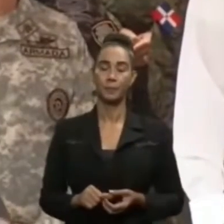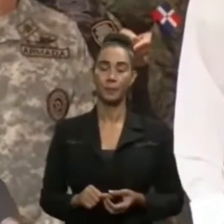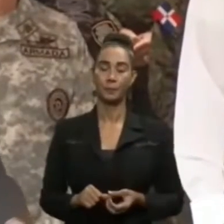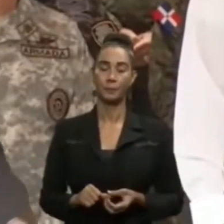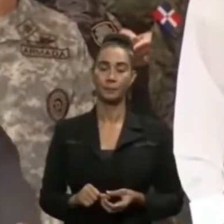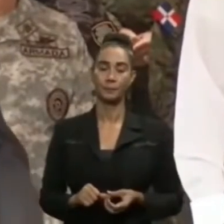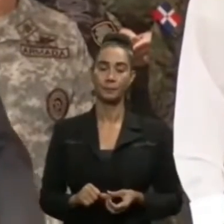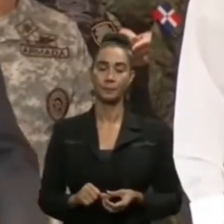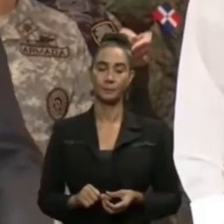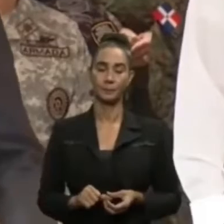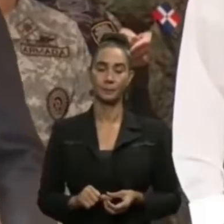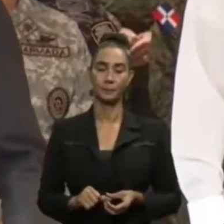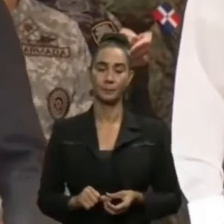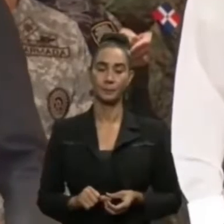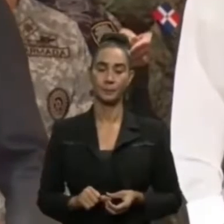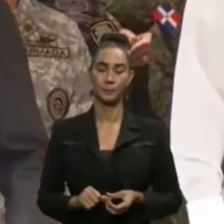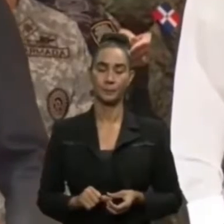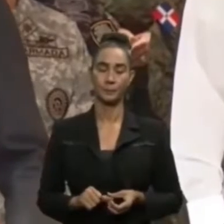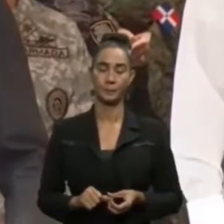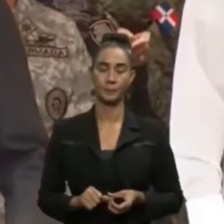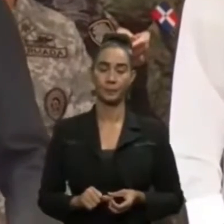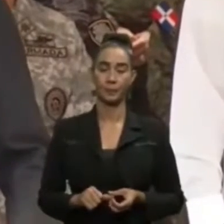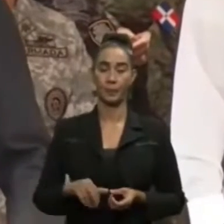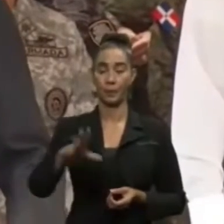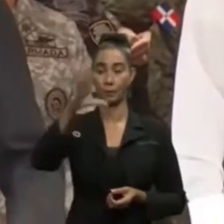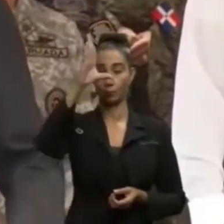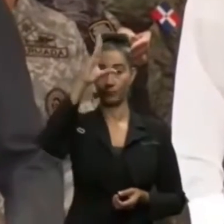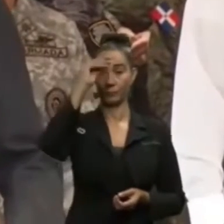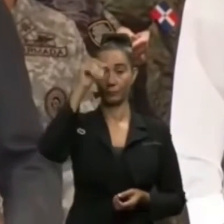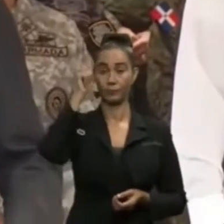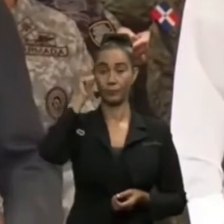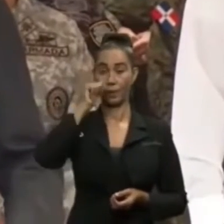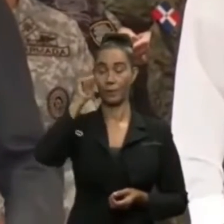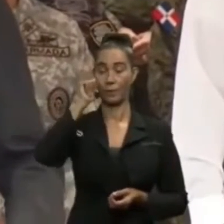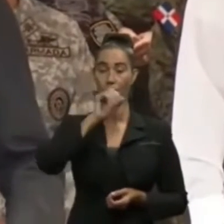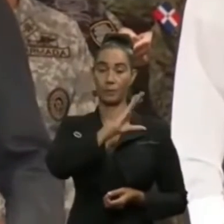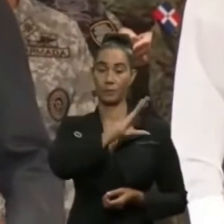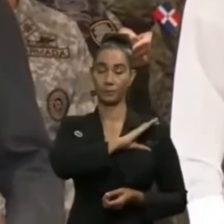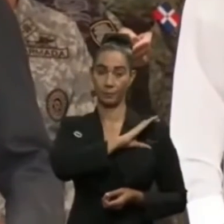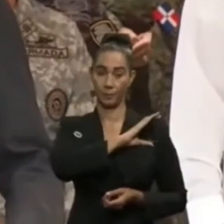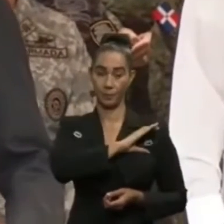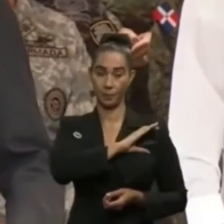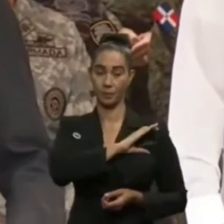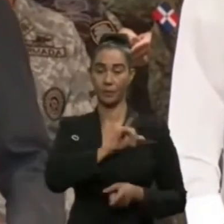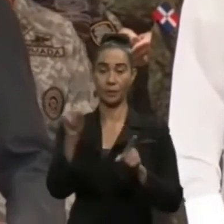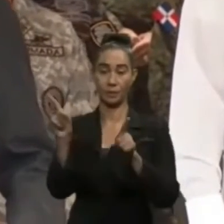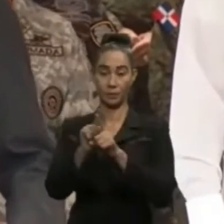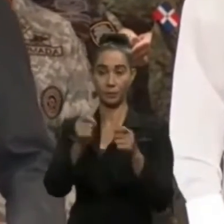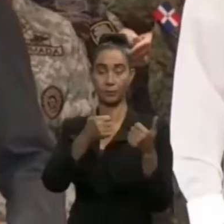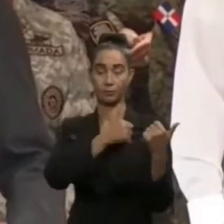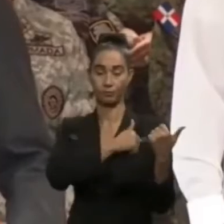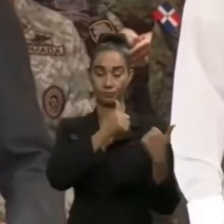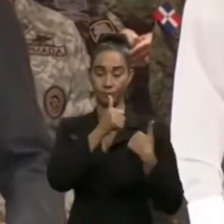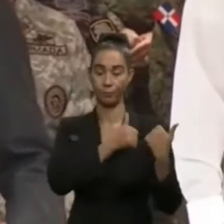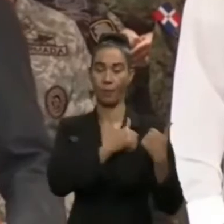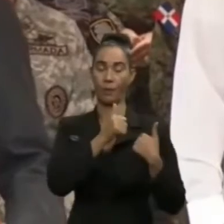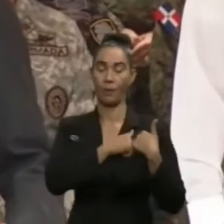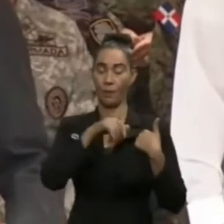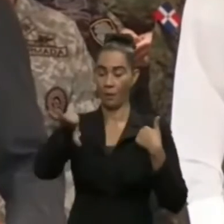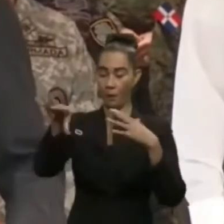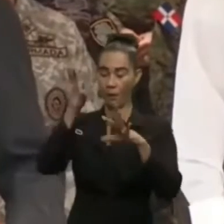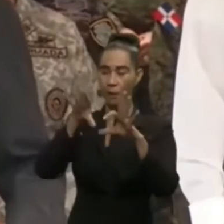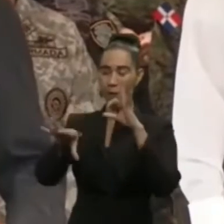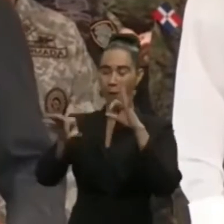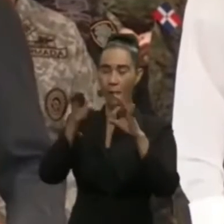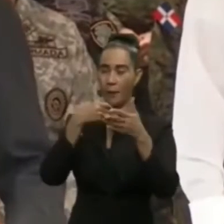a los hombres y mujeres de nuestra policía y las Fuerzas Armadas para